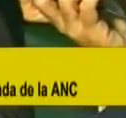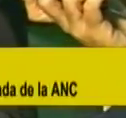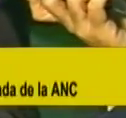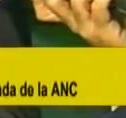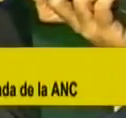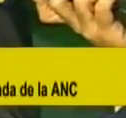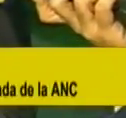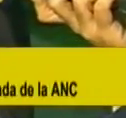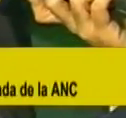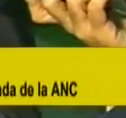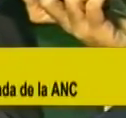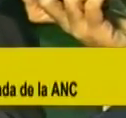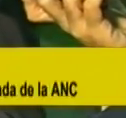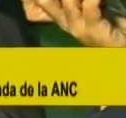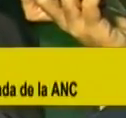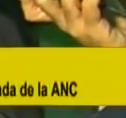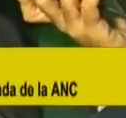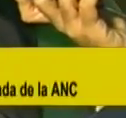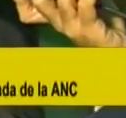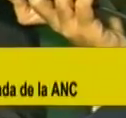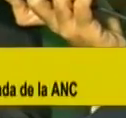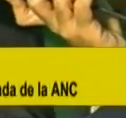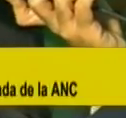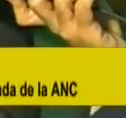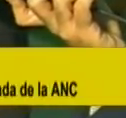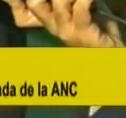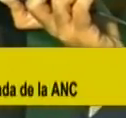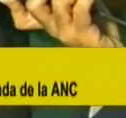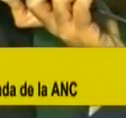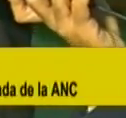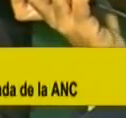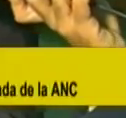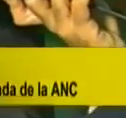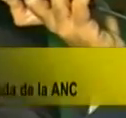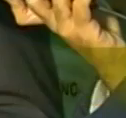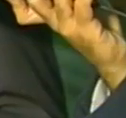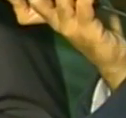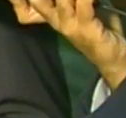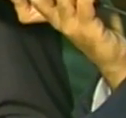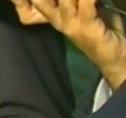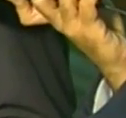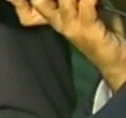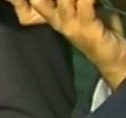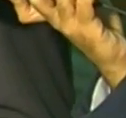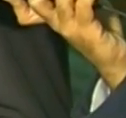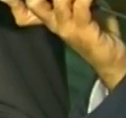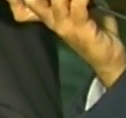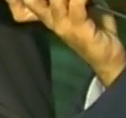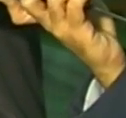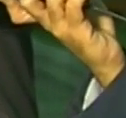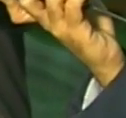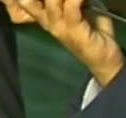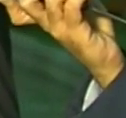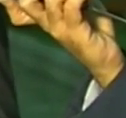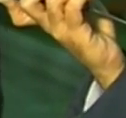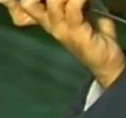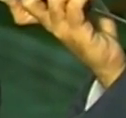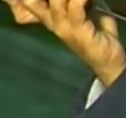¿no? Entonces, el refinanciamiento que inició el gobierno responde a eso sobre bases nuevas,